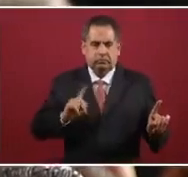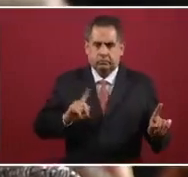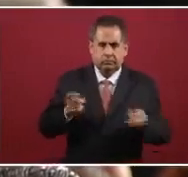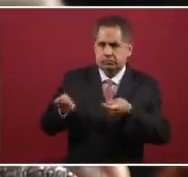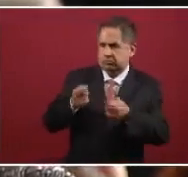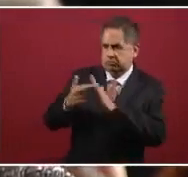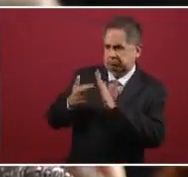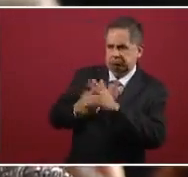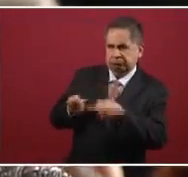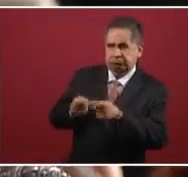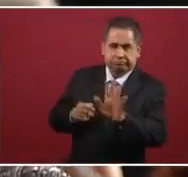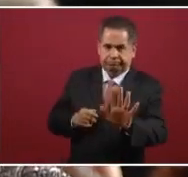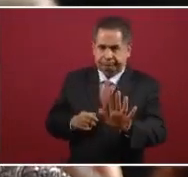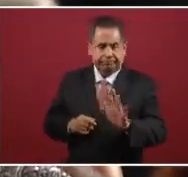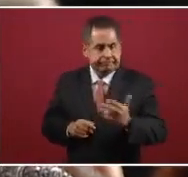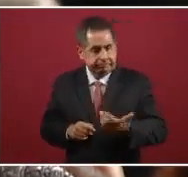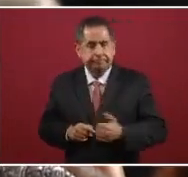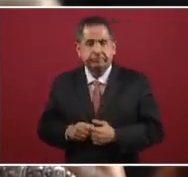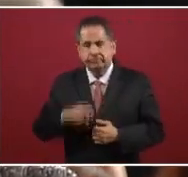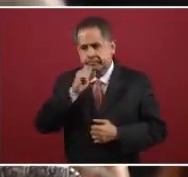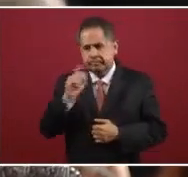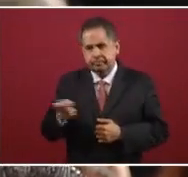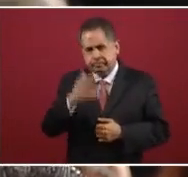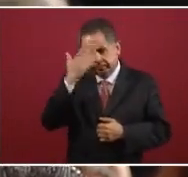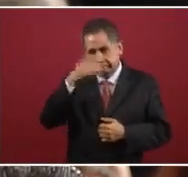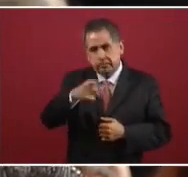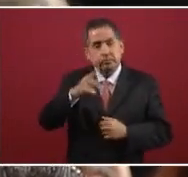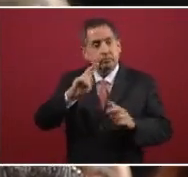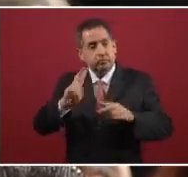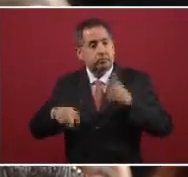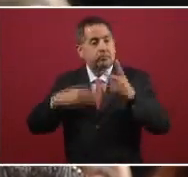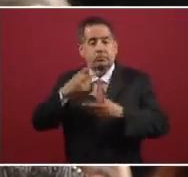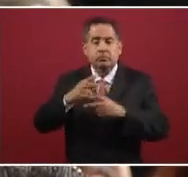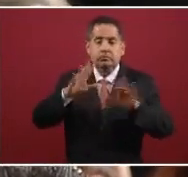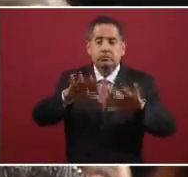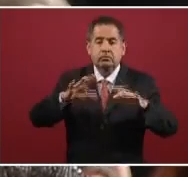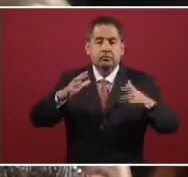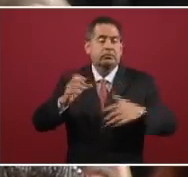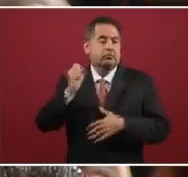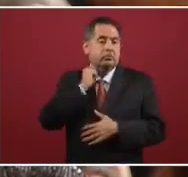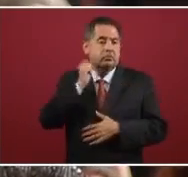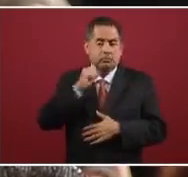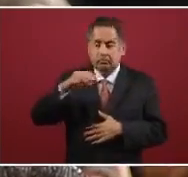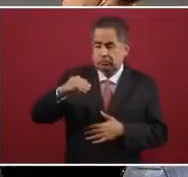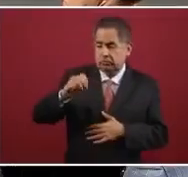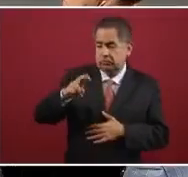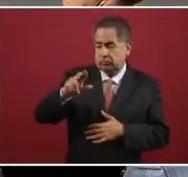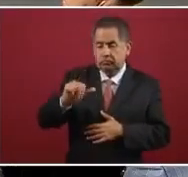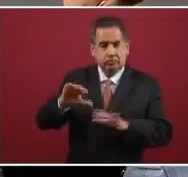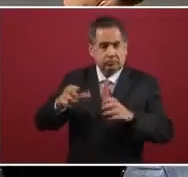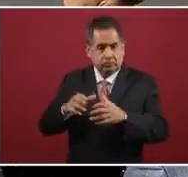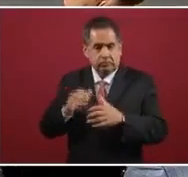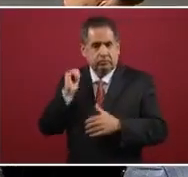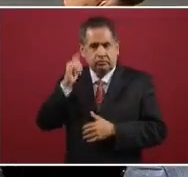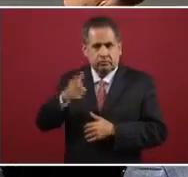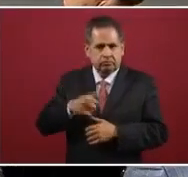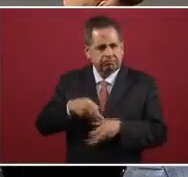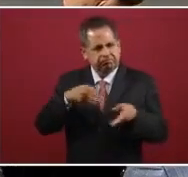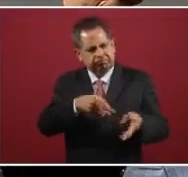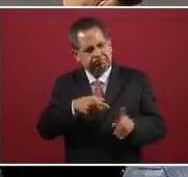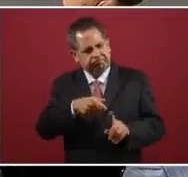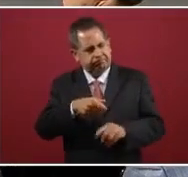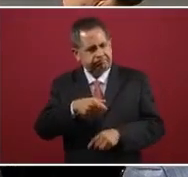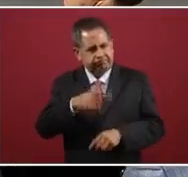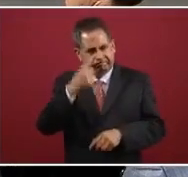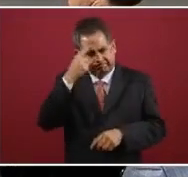para preguntarle, sabemos que usted asistirá a la plenaria de los senadores de Morena. ¿Planea darle algún jalón de orejas por